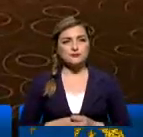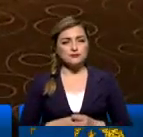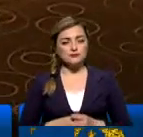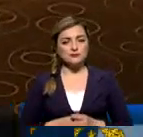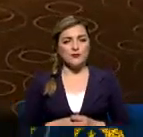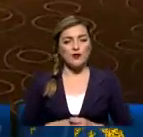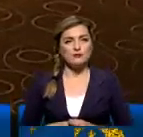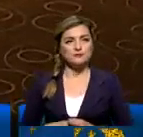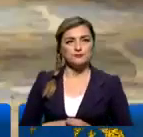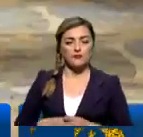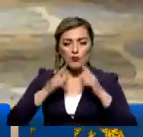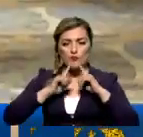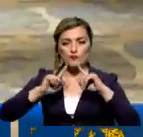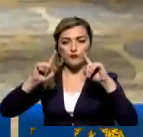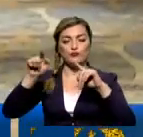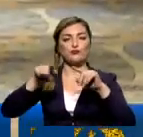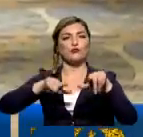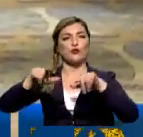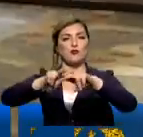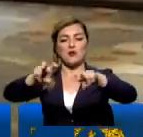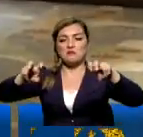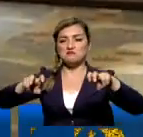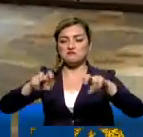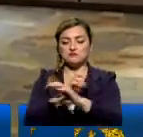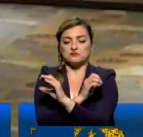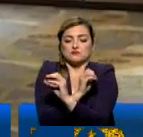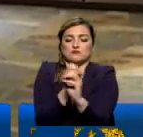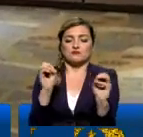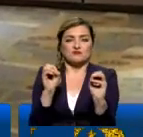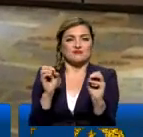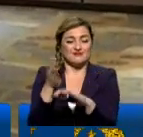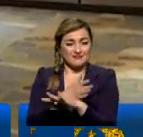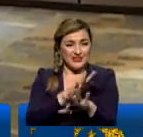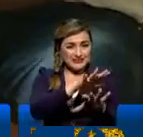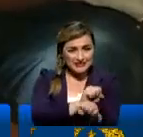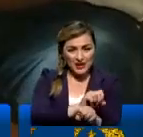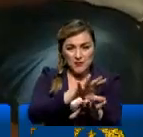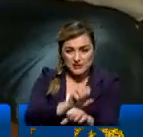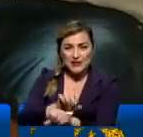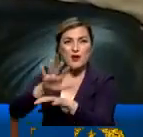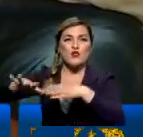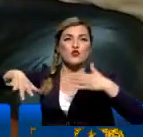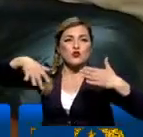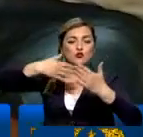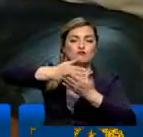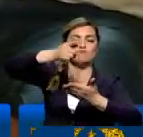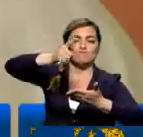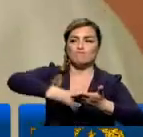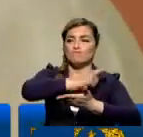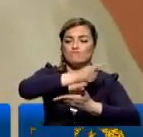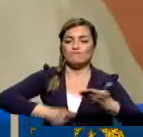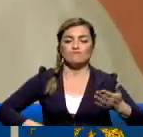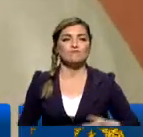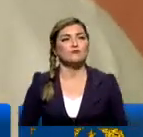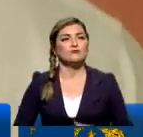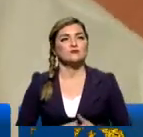Inmediatamente después del anuncio, los salones comenzaron a lucir así, pues todas las reservaciones que tenían, todas, fueron canceladas. Creo